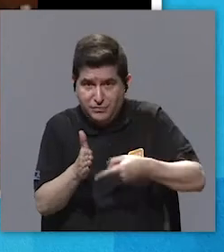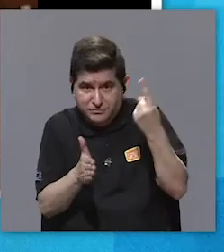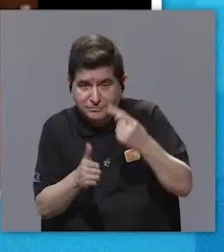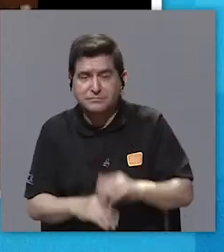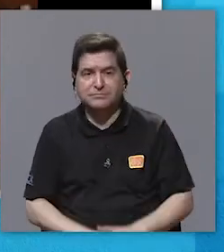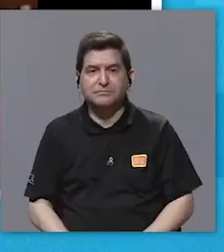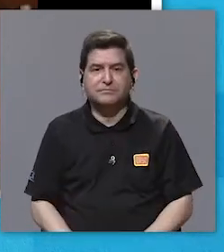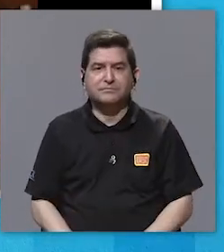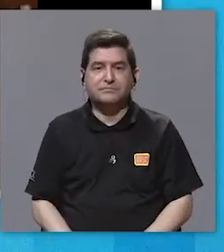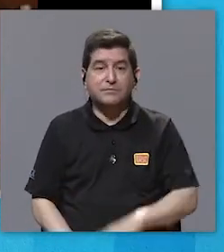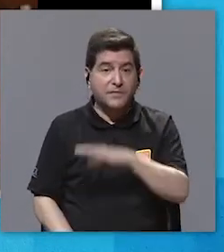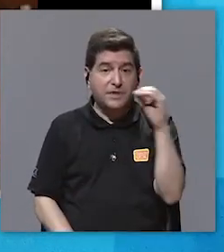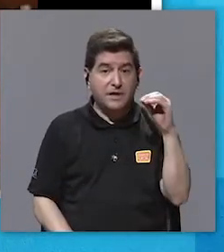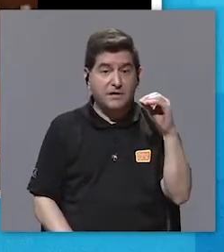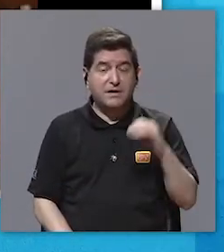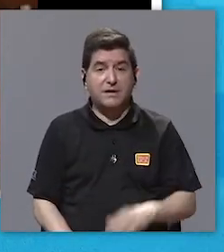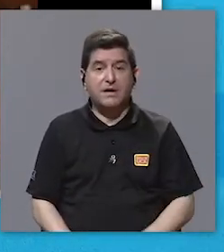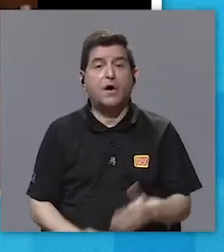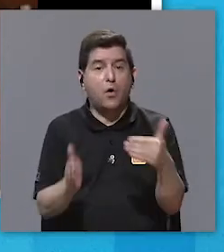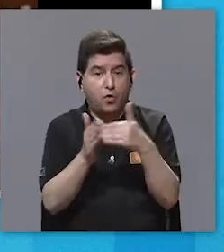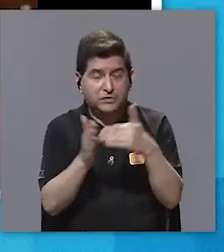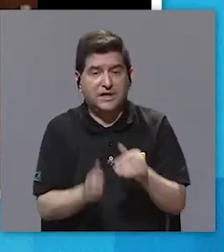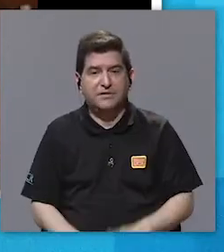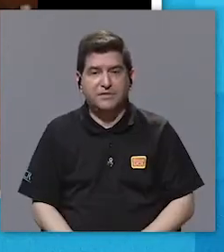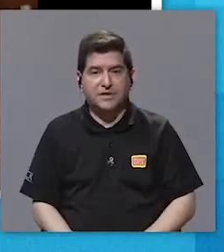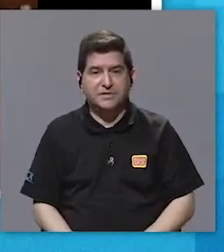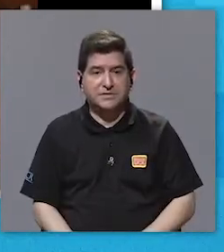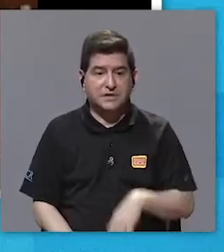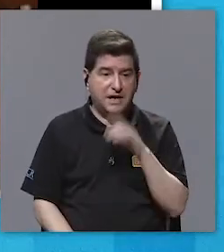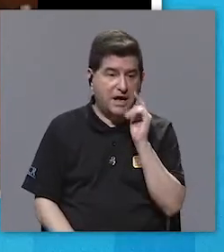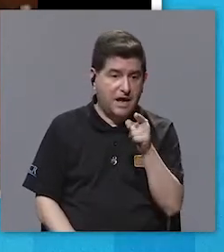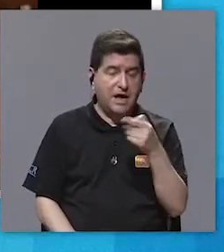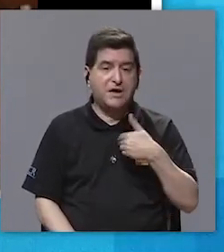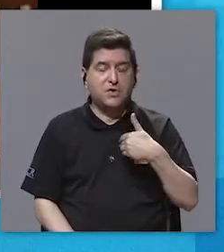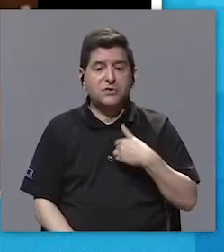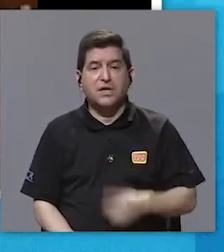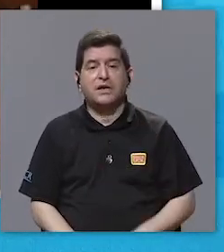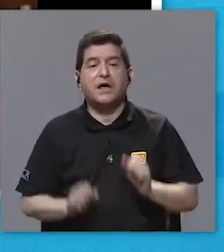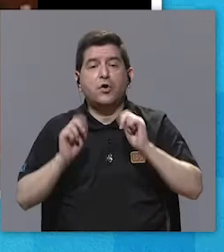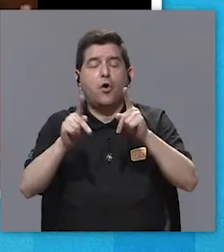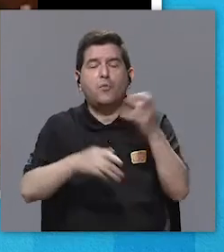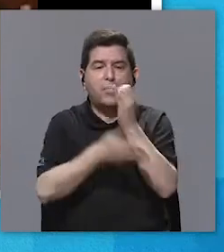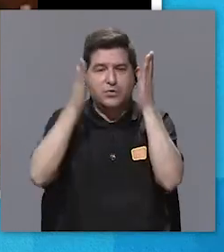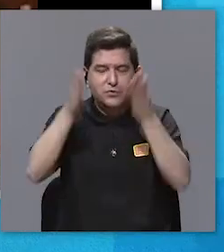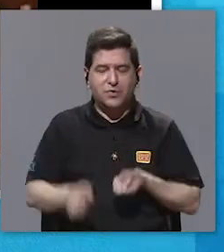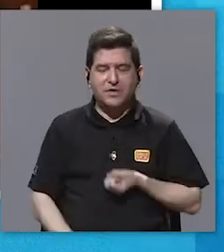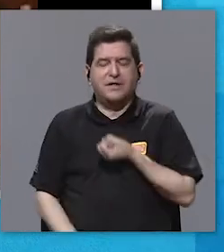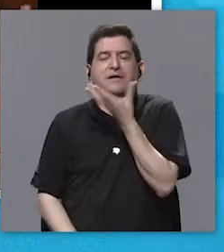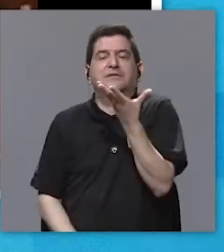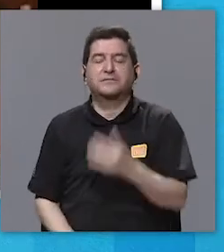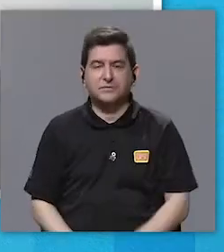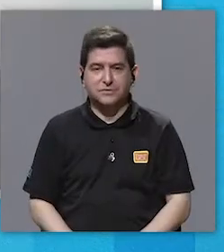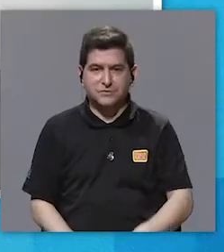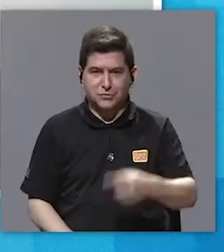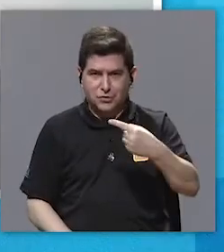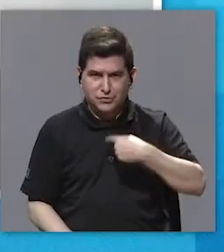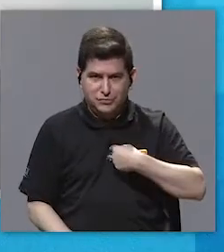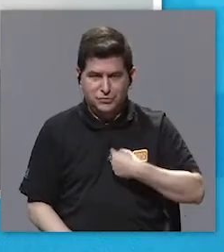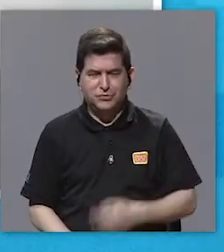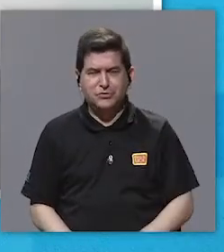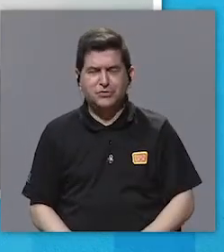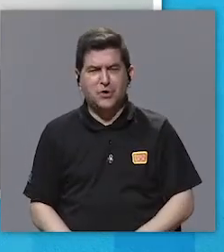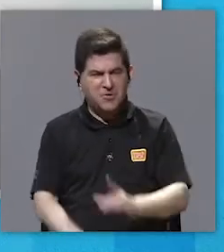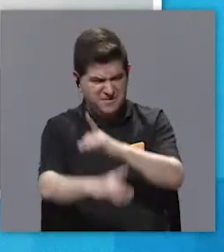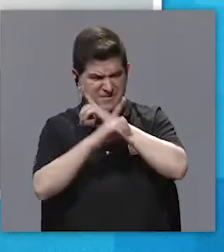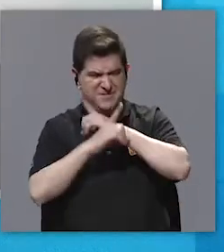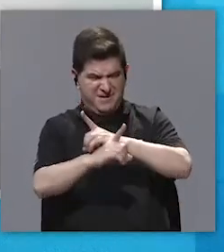en muchos casos y es una avenida más que tienen los artistas para poder expresarse yo soy de